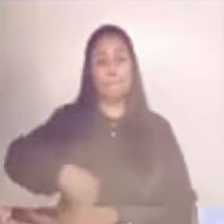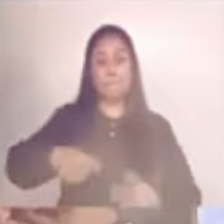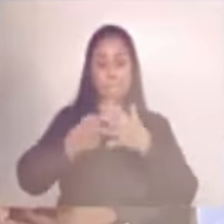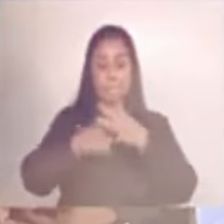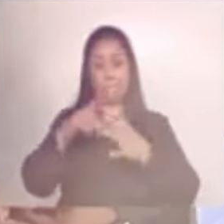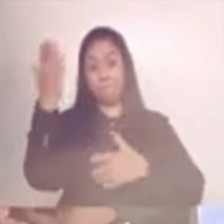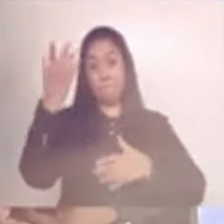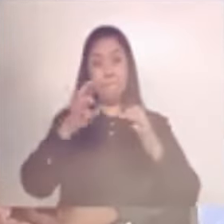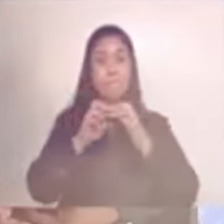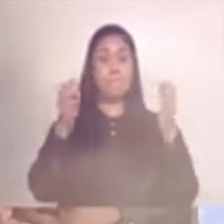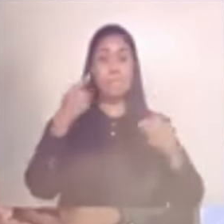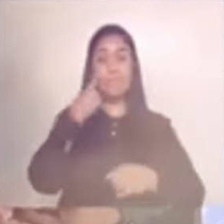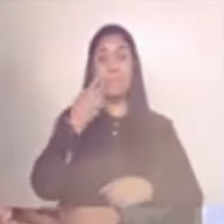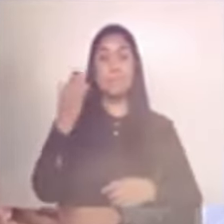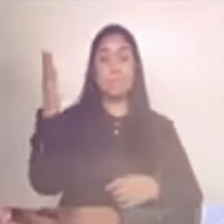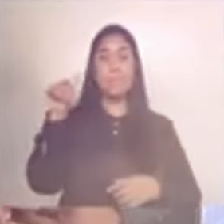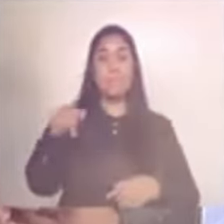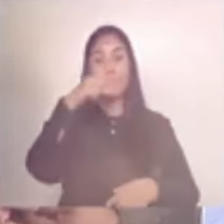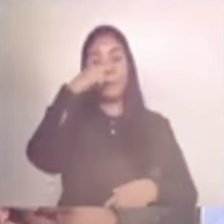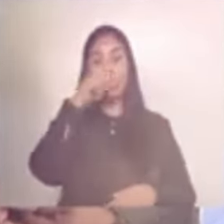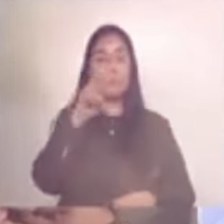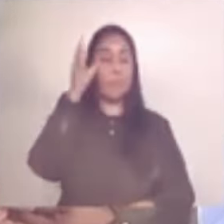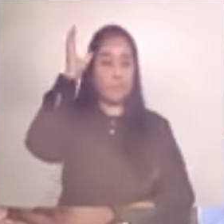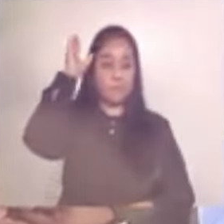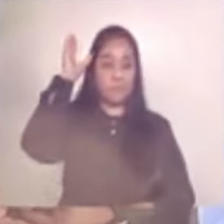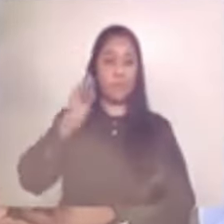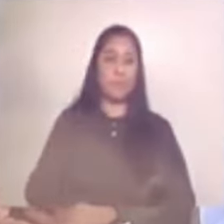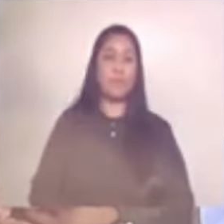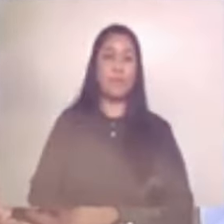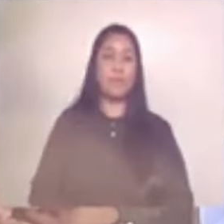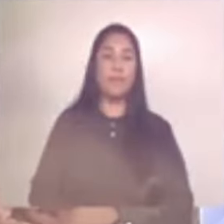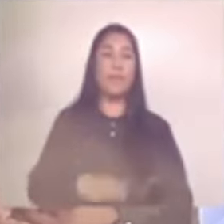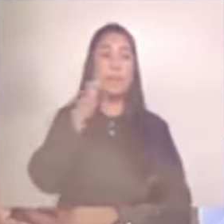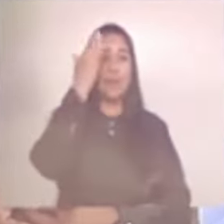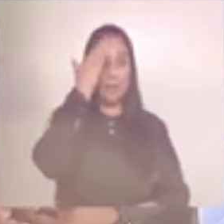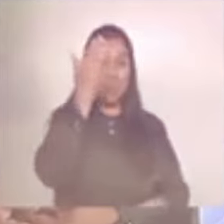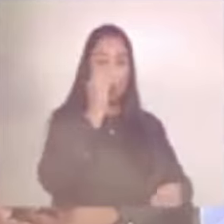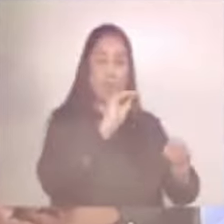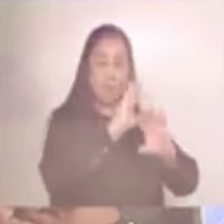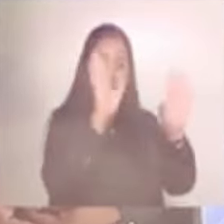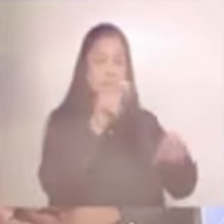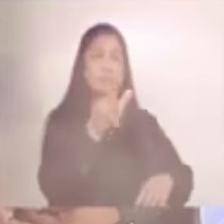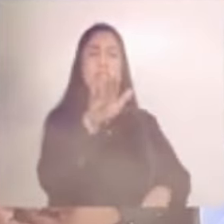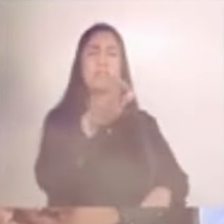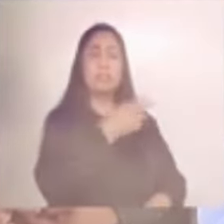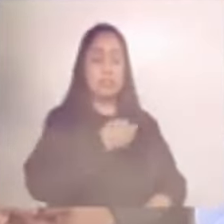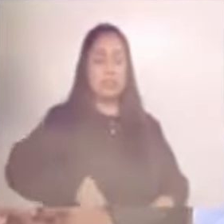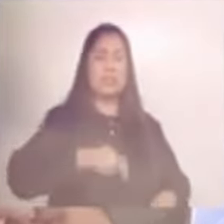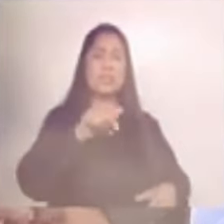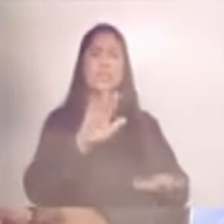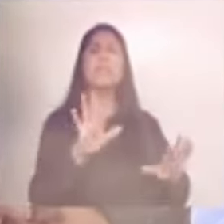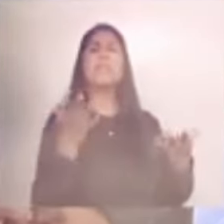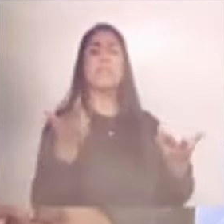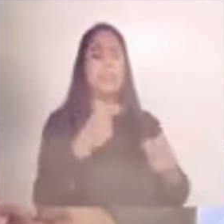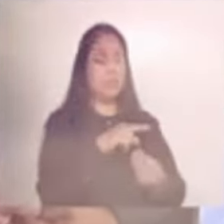conferencia de prensa. Comienza Ashley Monzón de TV Azteca. Buenos días, presidente. ¿Qué va a pasar con las familias afectadas?